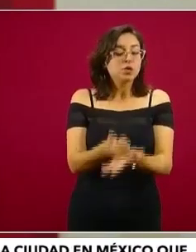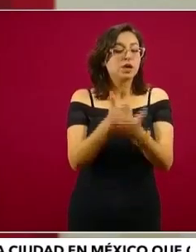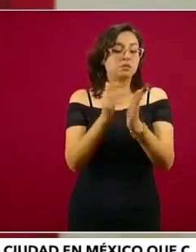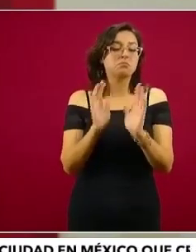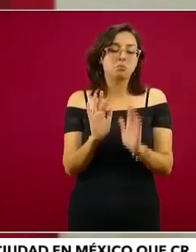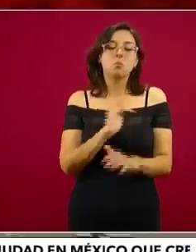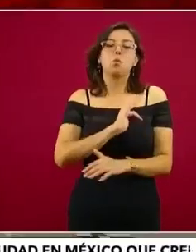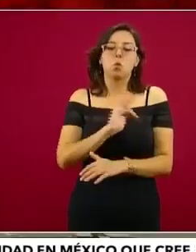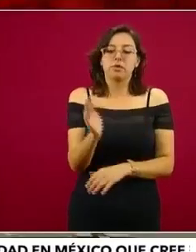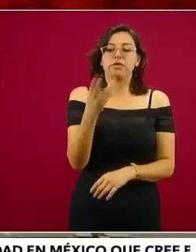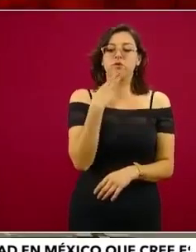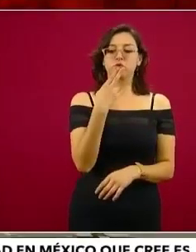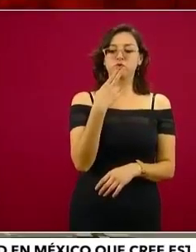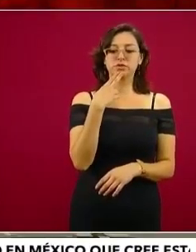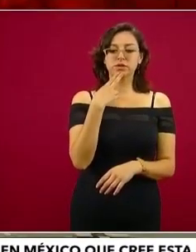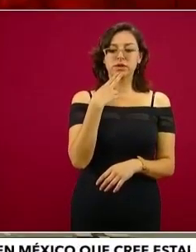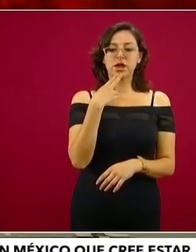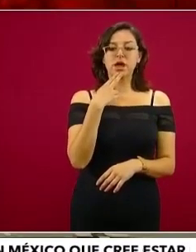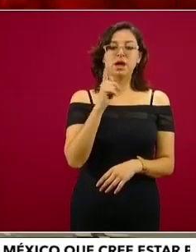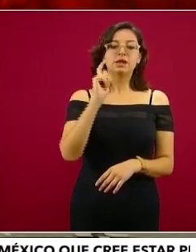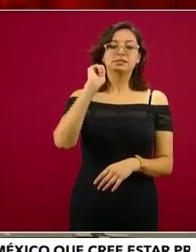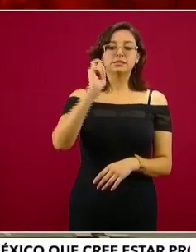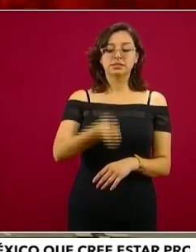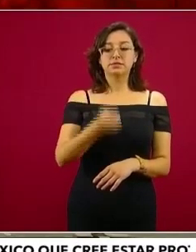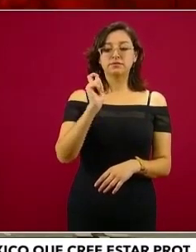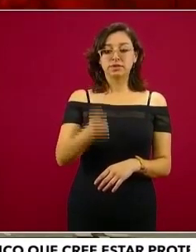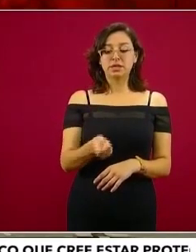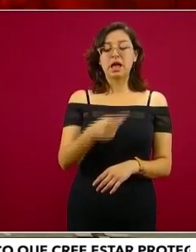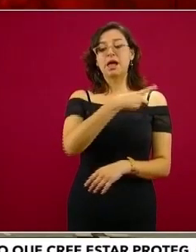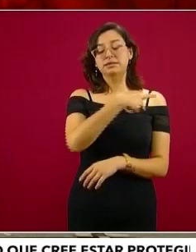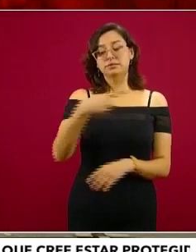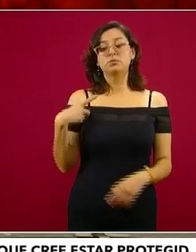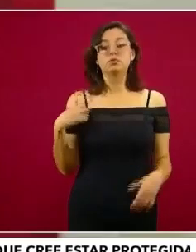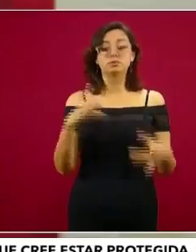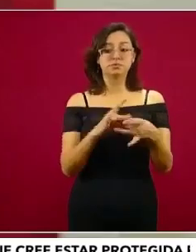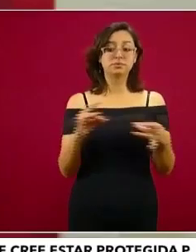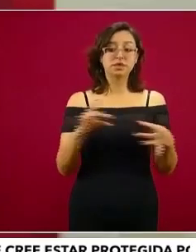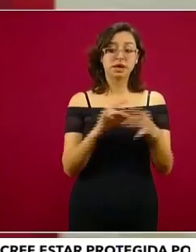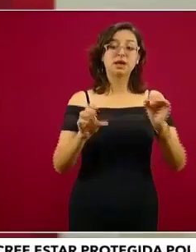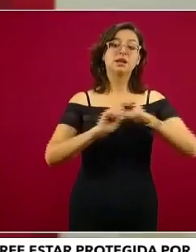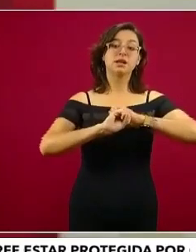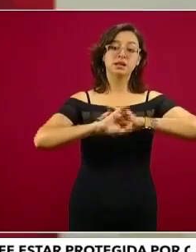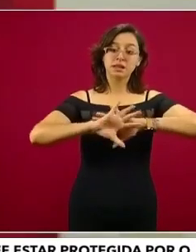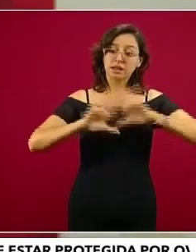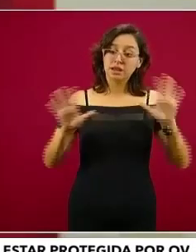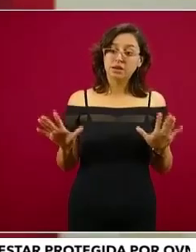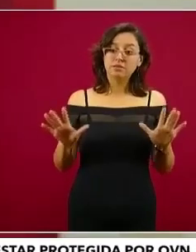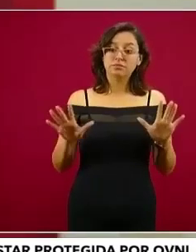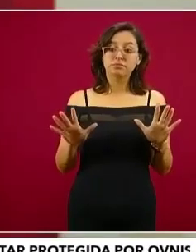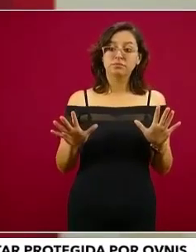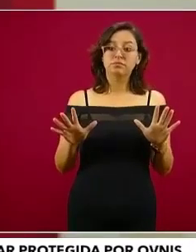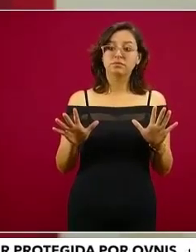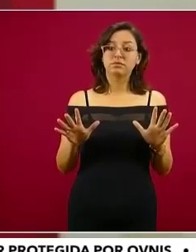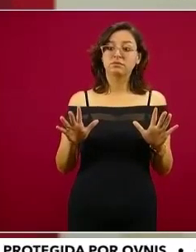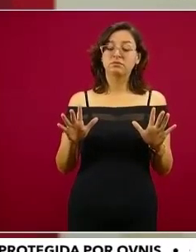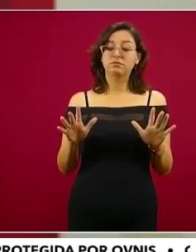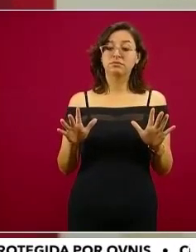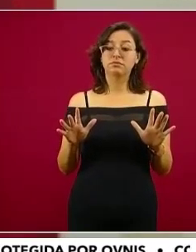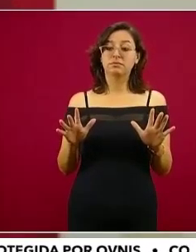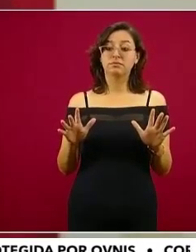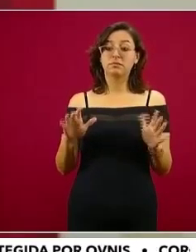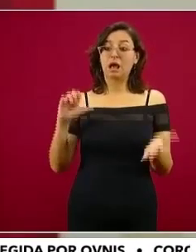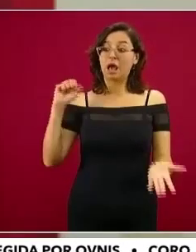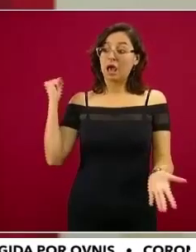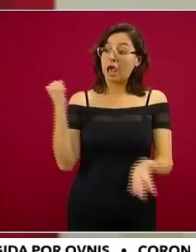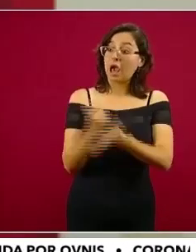tratamientos. Esto no quiere decir, y aquí hay una particularidad, que se aprueban para